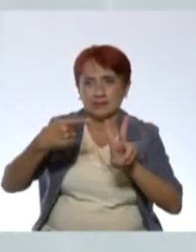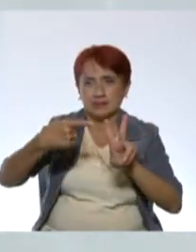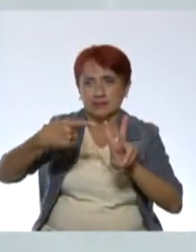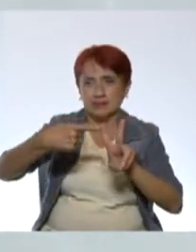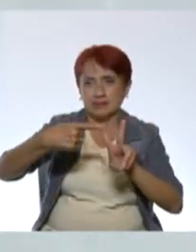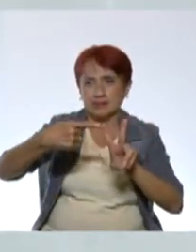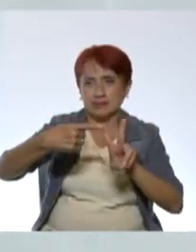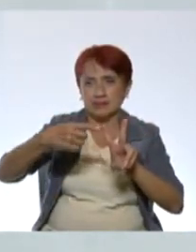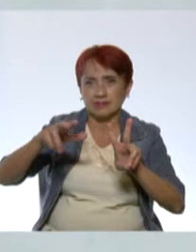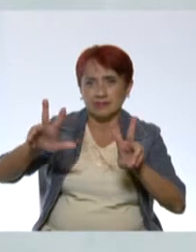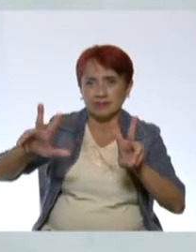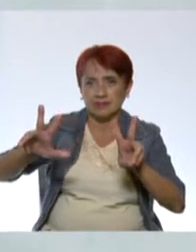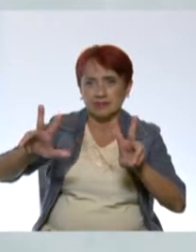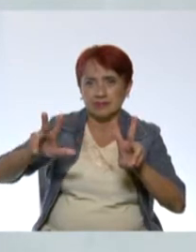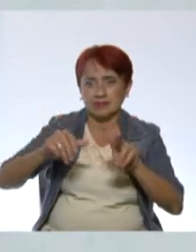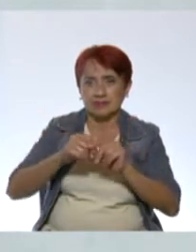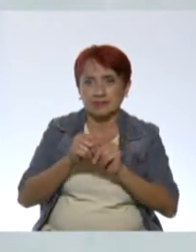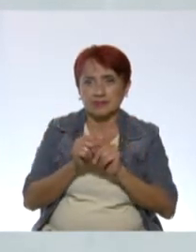raíz de 3